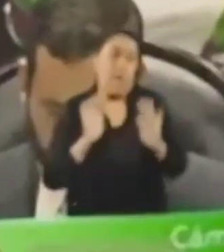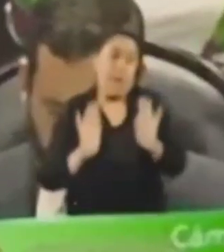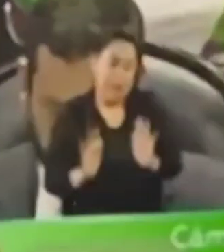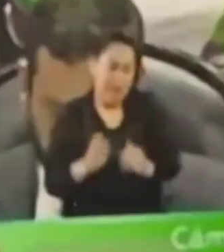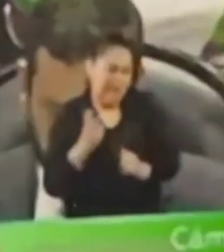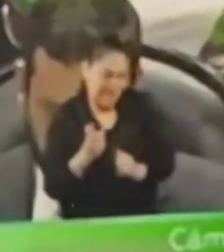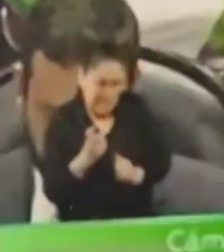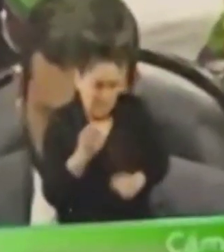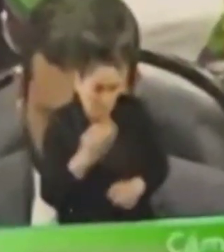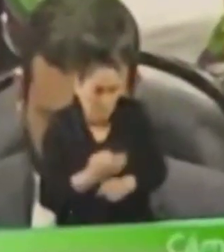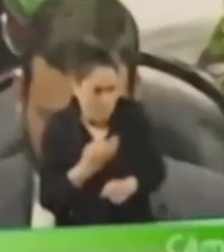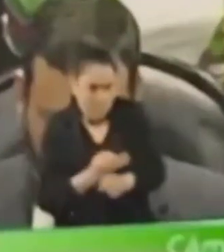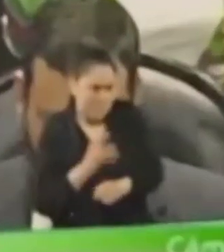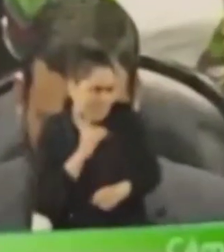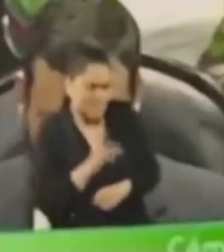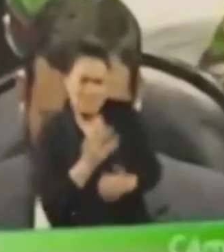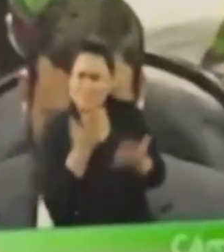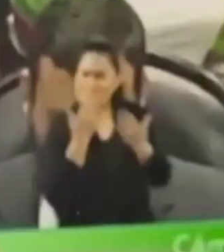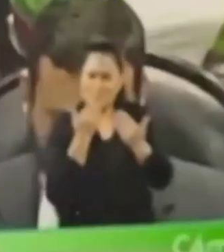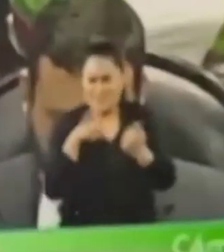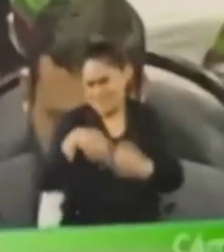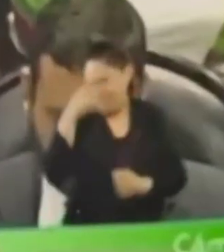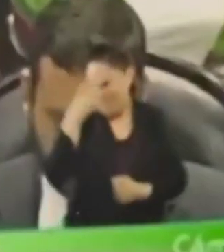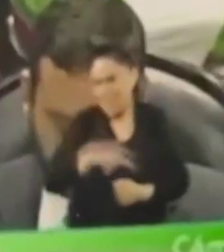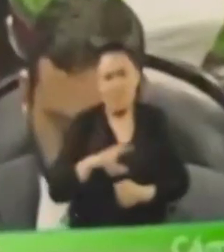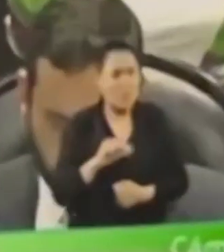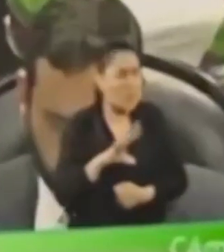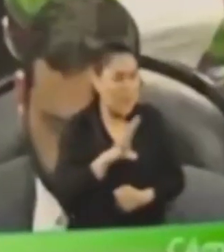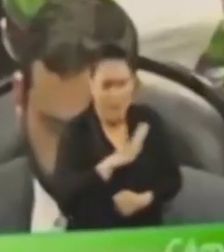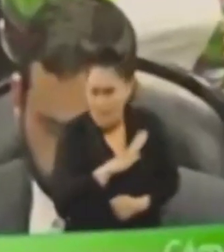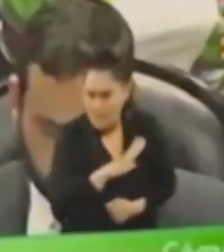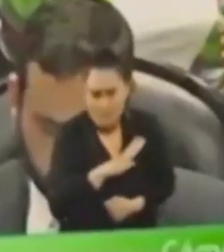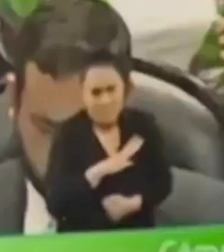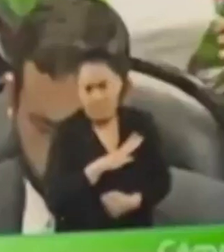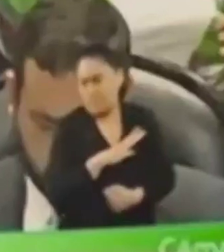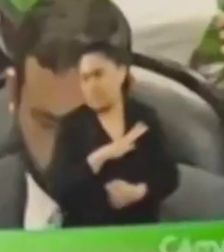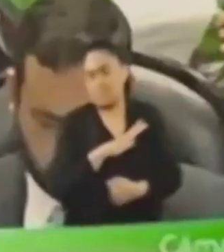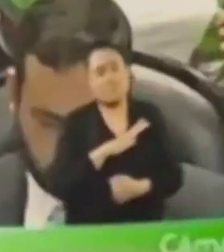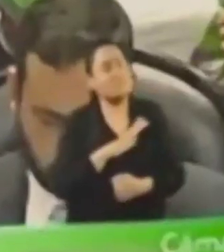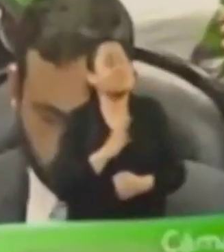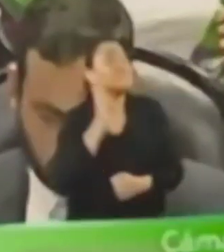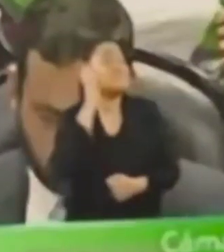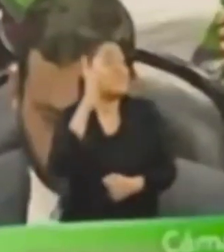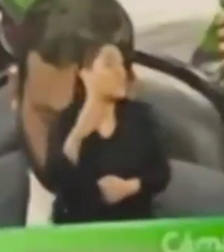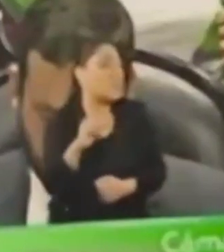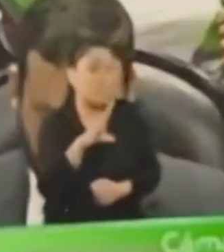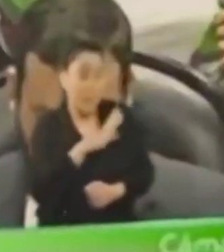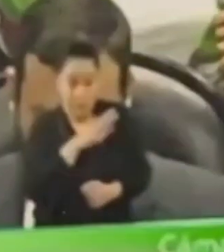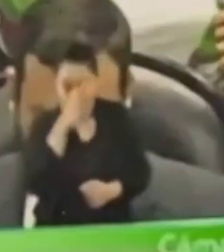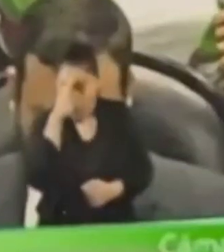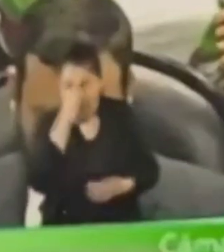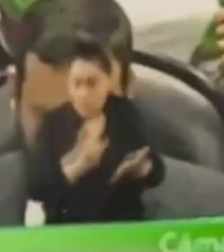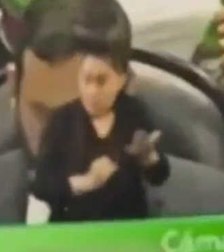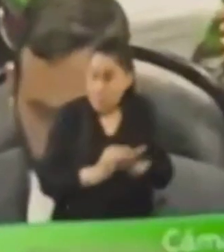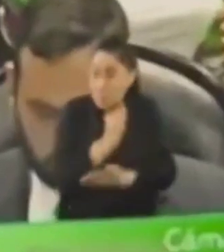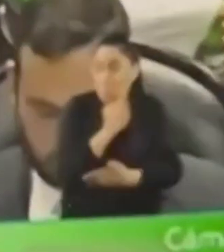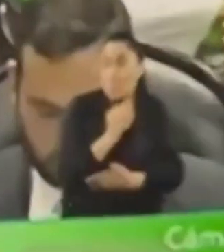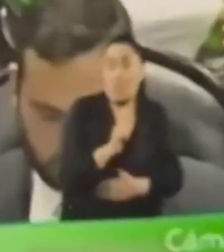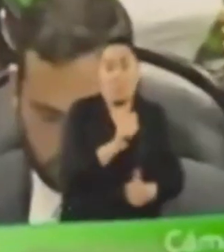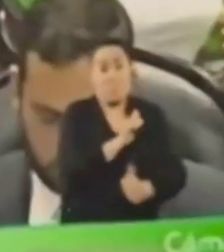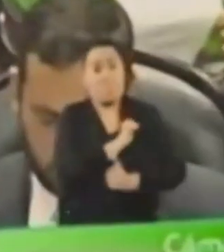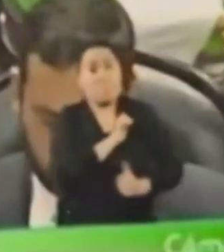completamente lejos de la realidad que vive nuestro país. No hay y no habrá militarización en